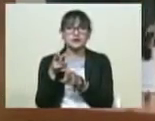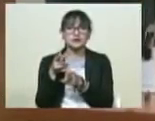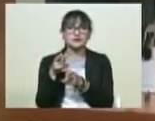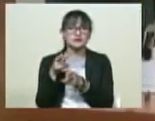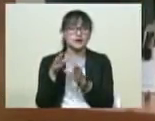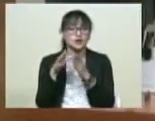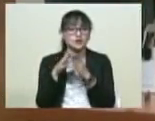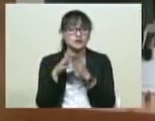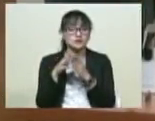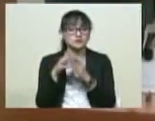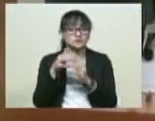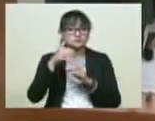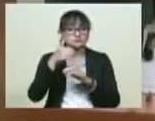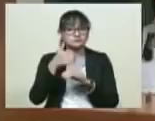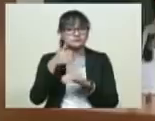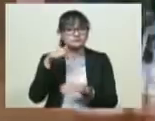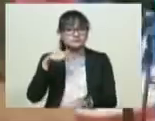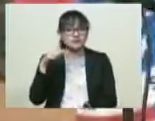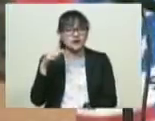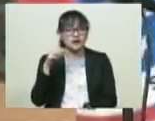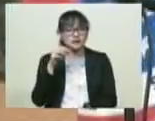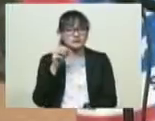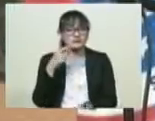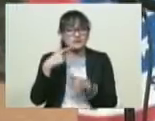país con la finalidad de crear actos